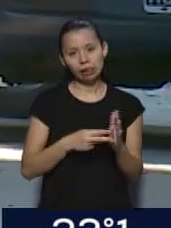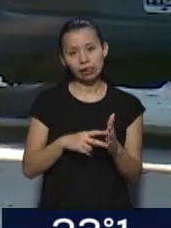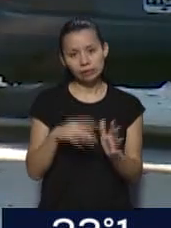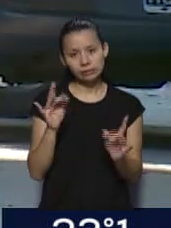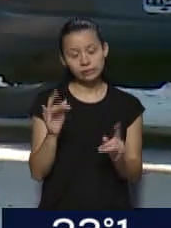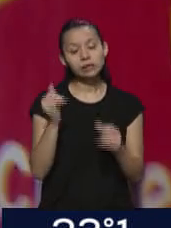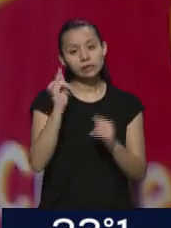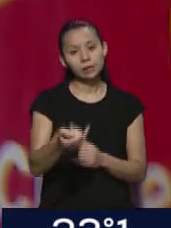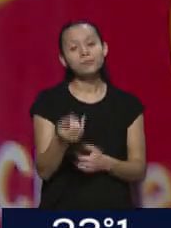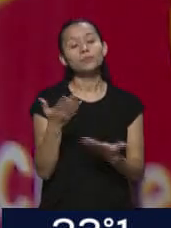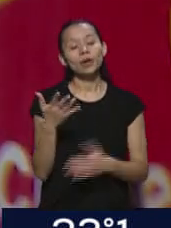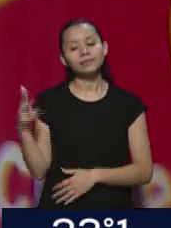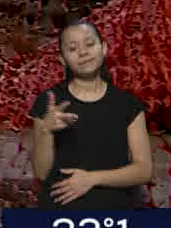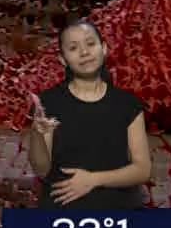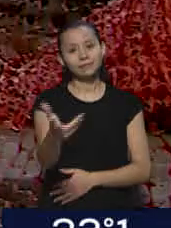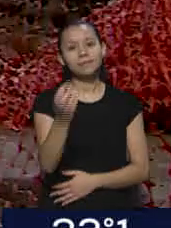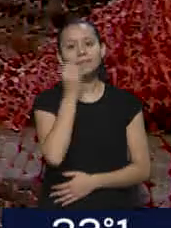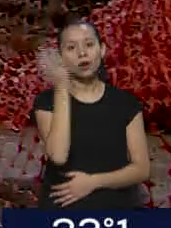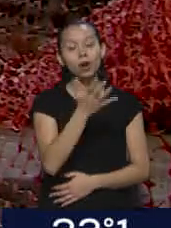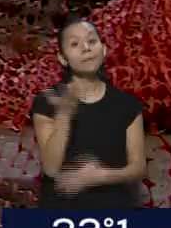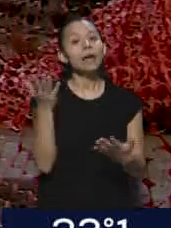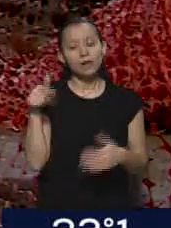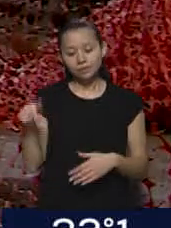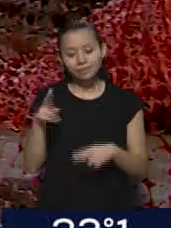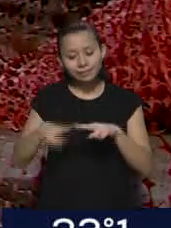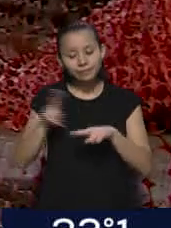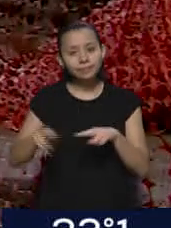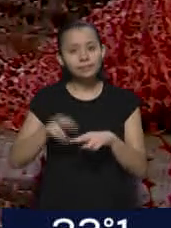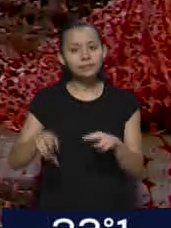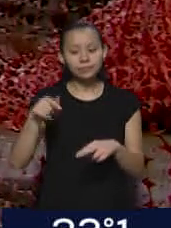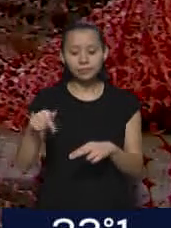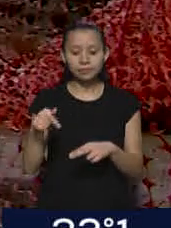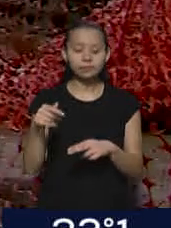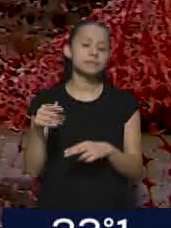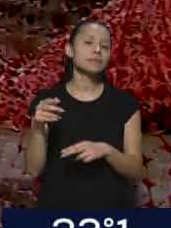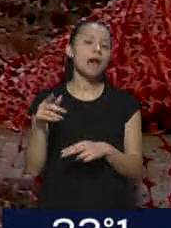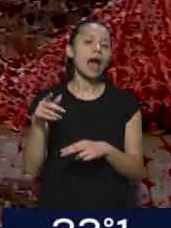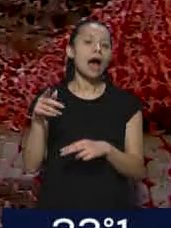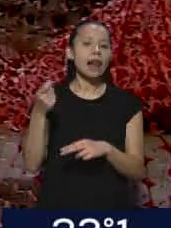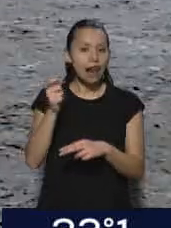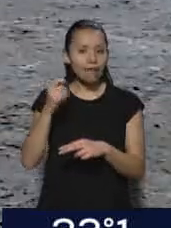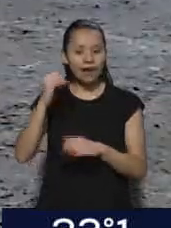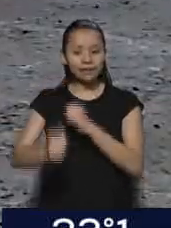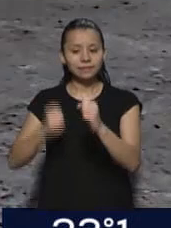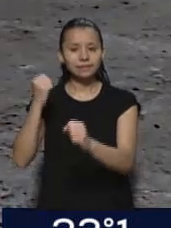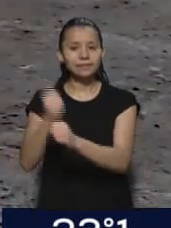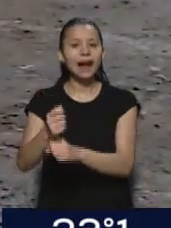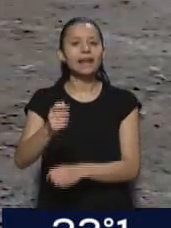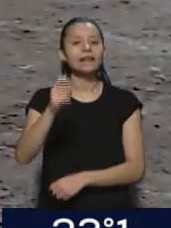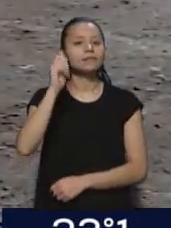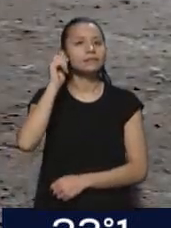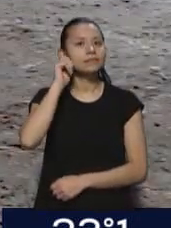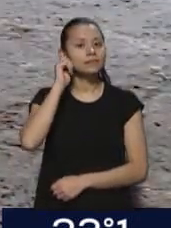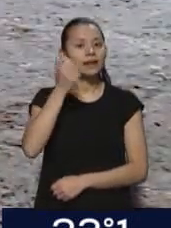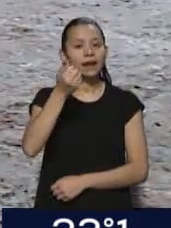Pero actualmente, con estas tareas de asfalto, se va a terminar el tramo desde La Valle hasta Garibaldi, con los tres cruces